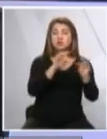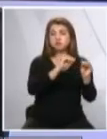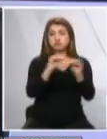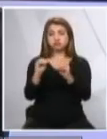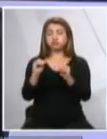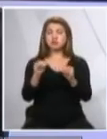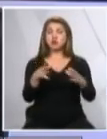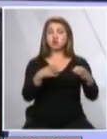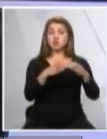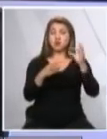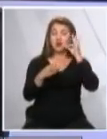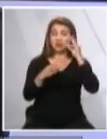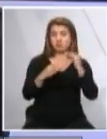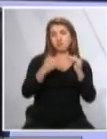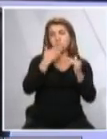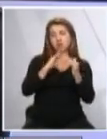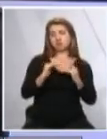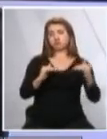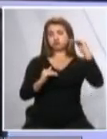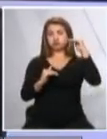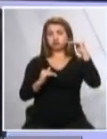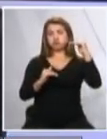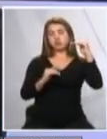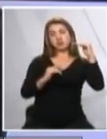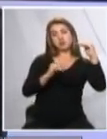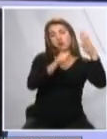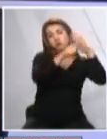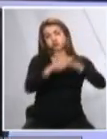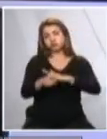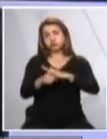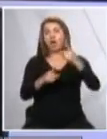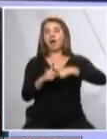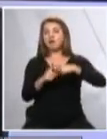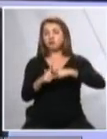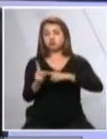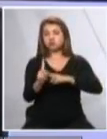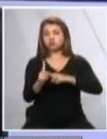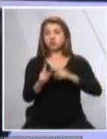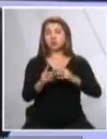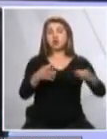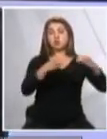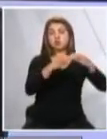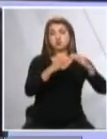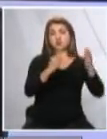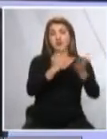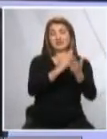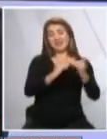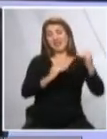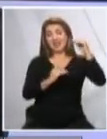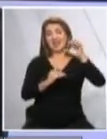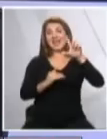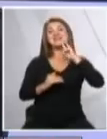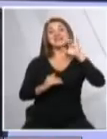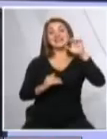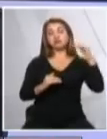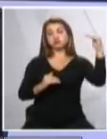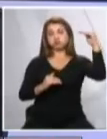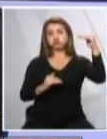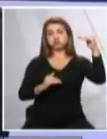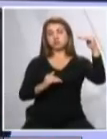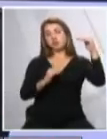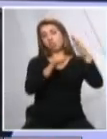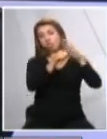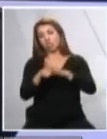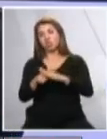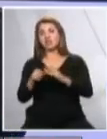élite no puede ser vista como la élite abusadora. Si la élite es una élite abusadora, entonces sencillamente una democracia no funciona.